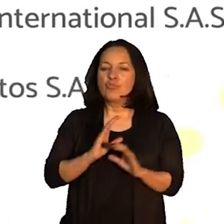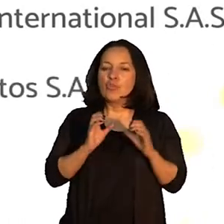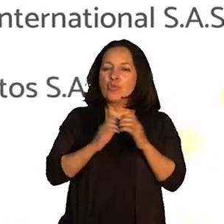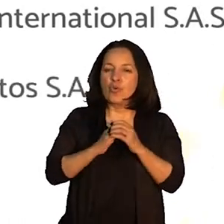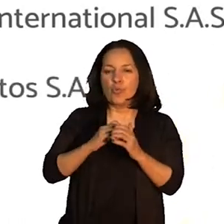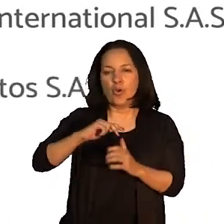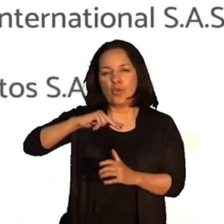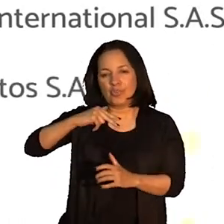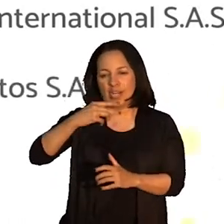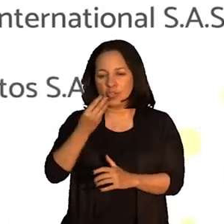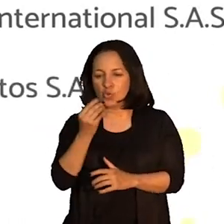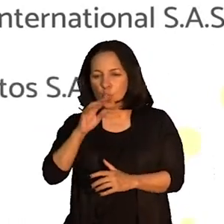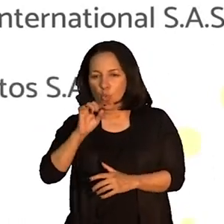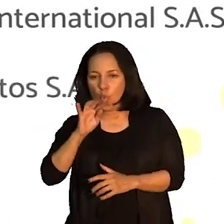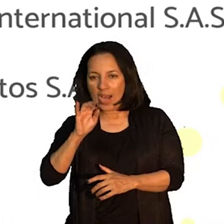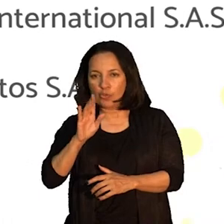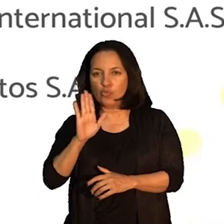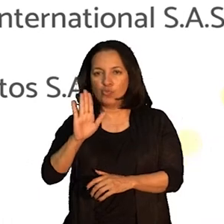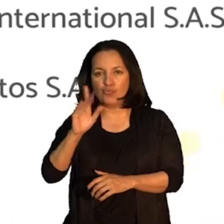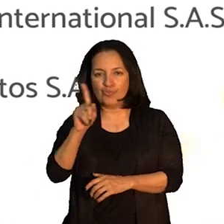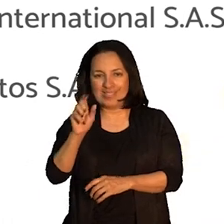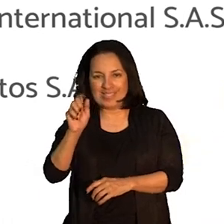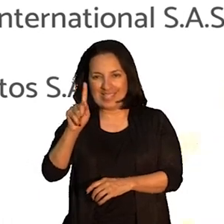Grupo Tres Cuartos SAS.